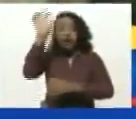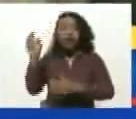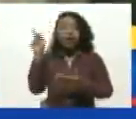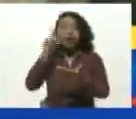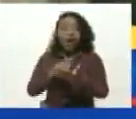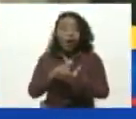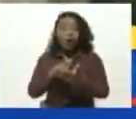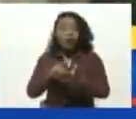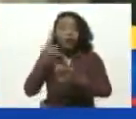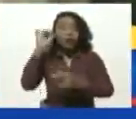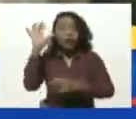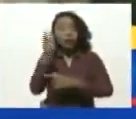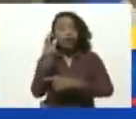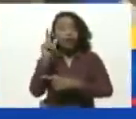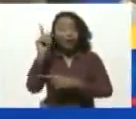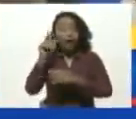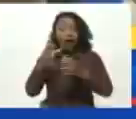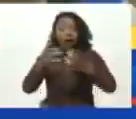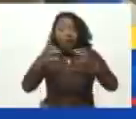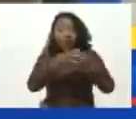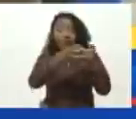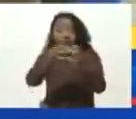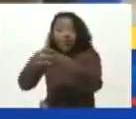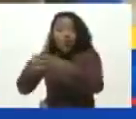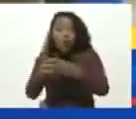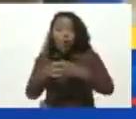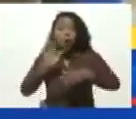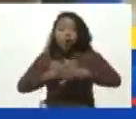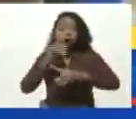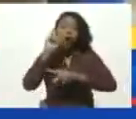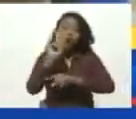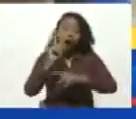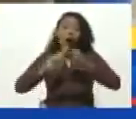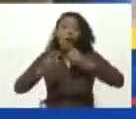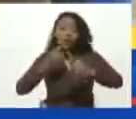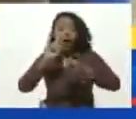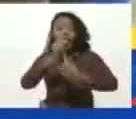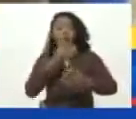la inmunidad de rebaño. Porque una cosa es los postulados